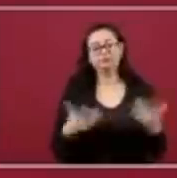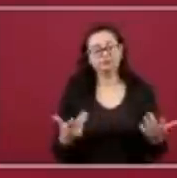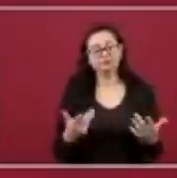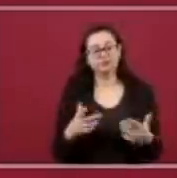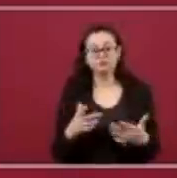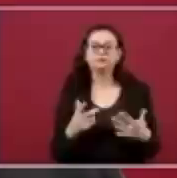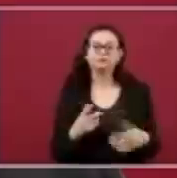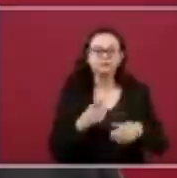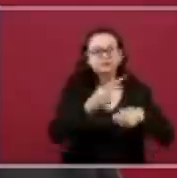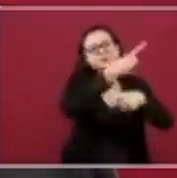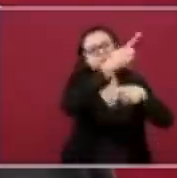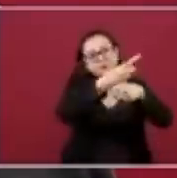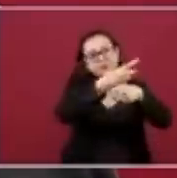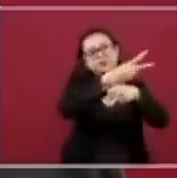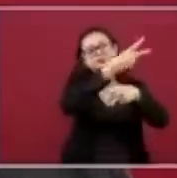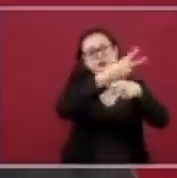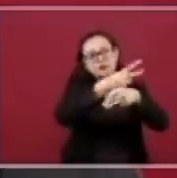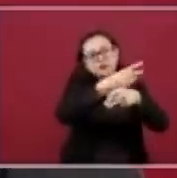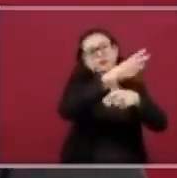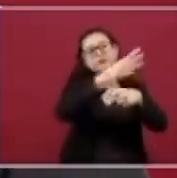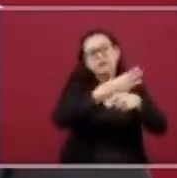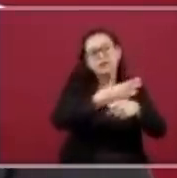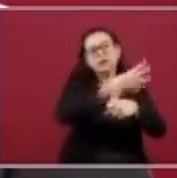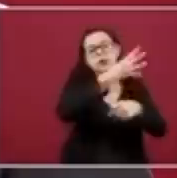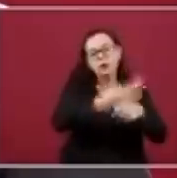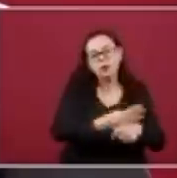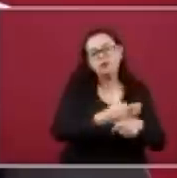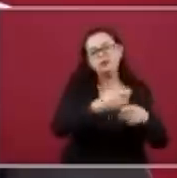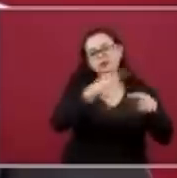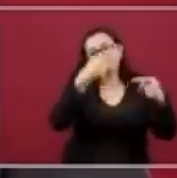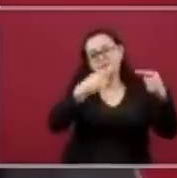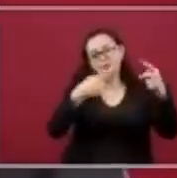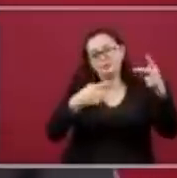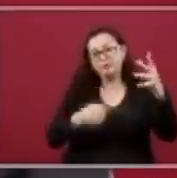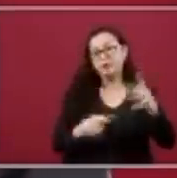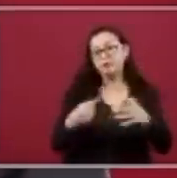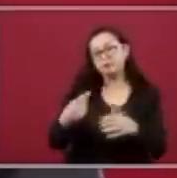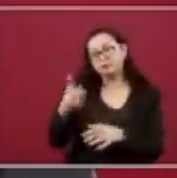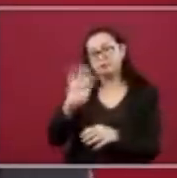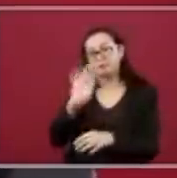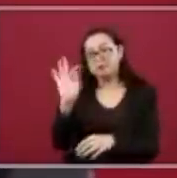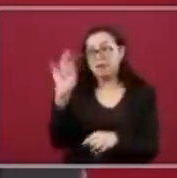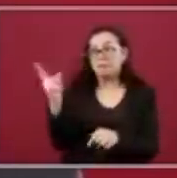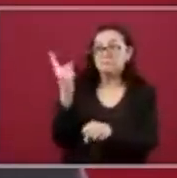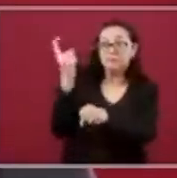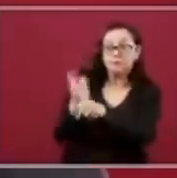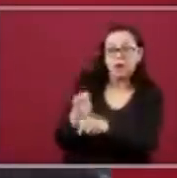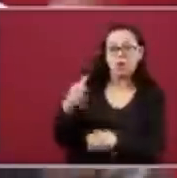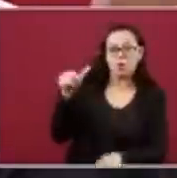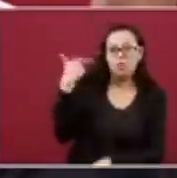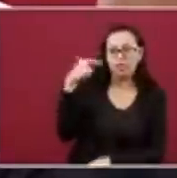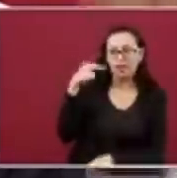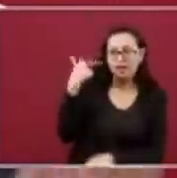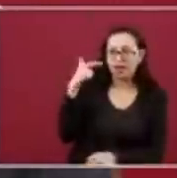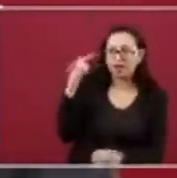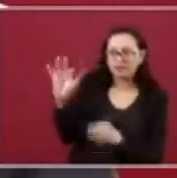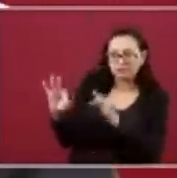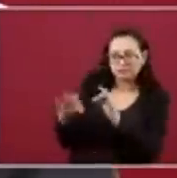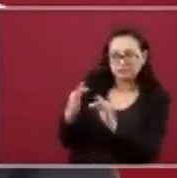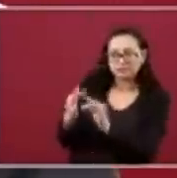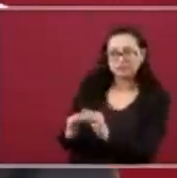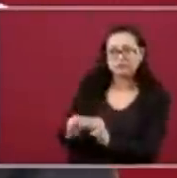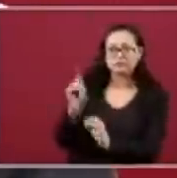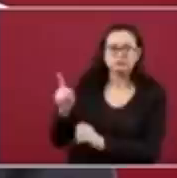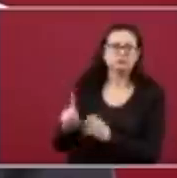priorizar. A lo mejor terminamos el de Guadalajara para resolver ese